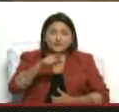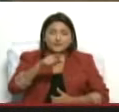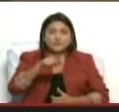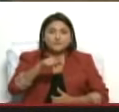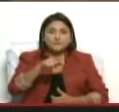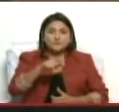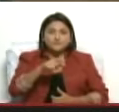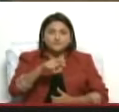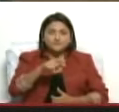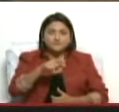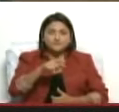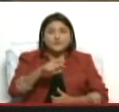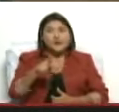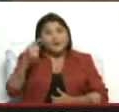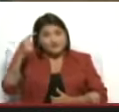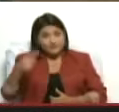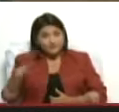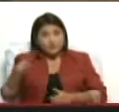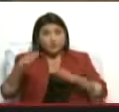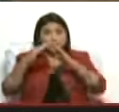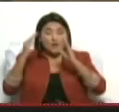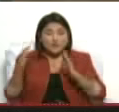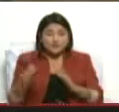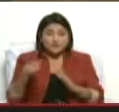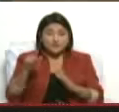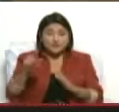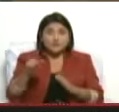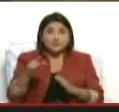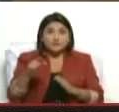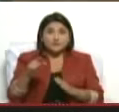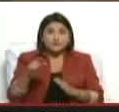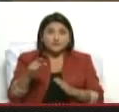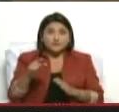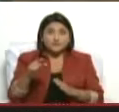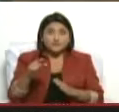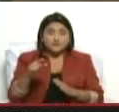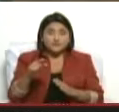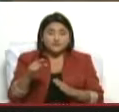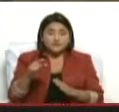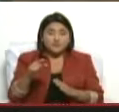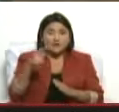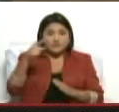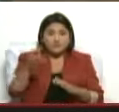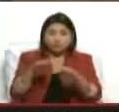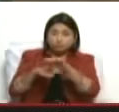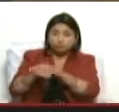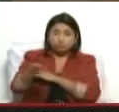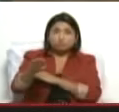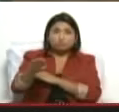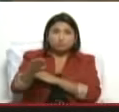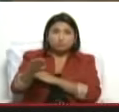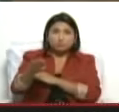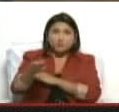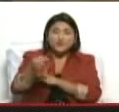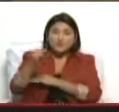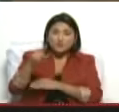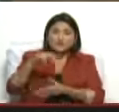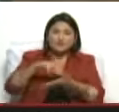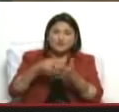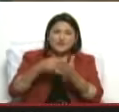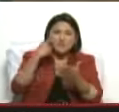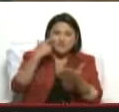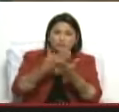ciero tenía en su poder y que fue como medio de prueba